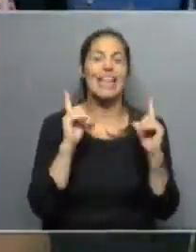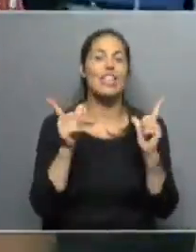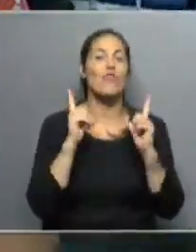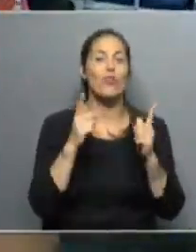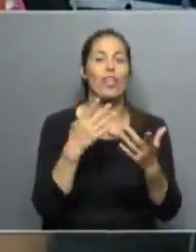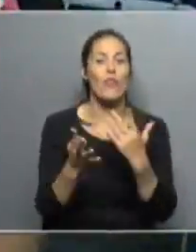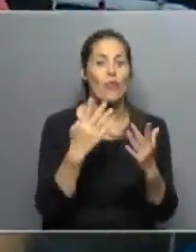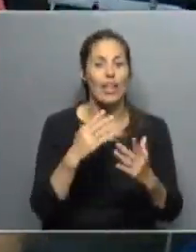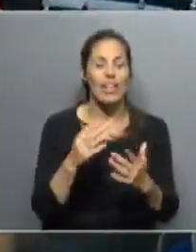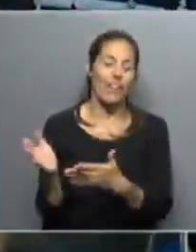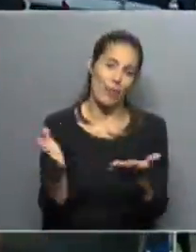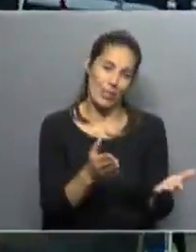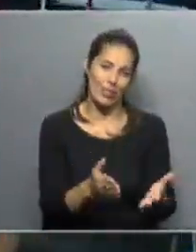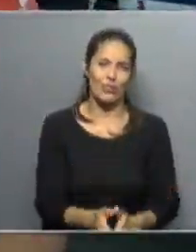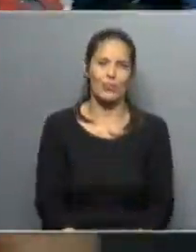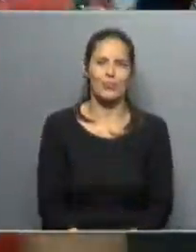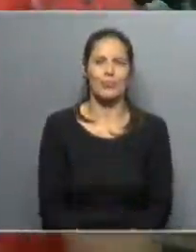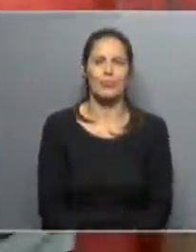preciosa, bienvenidos. Muchas gracias.